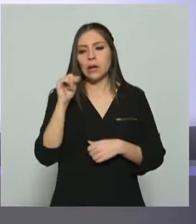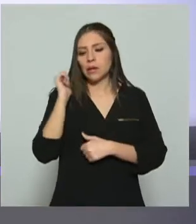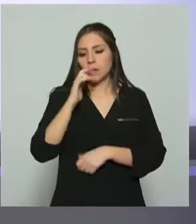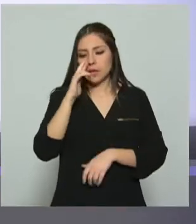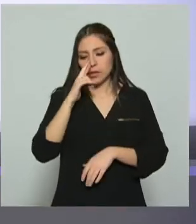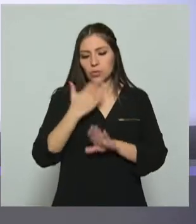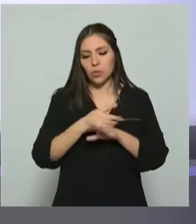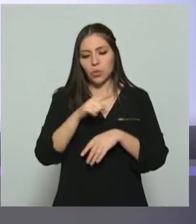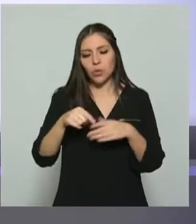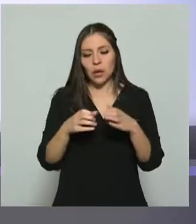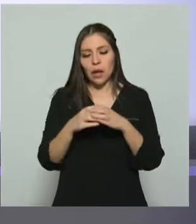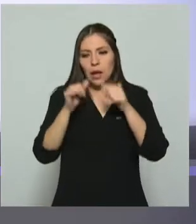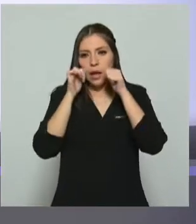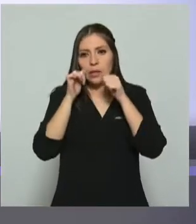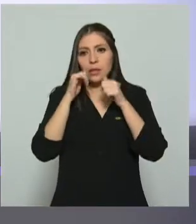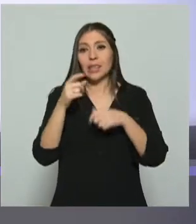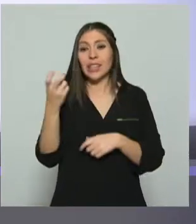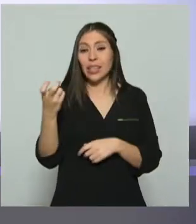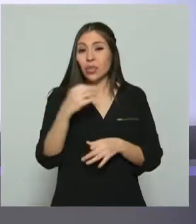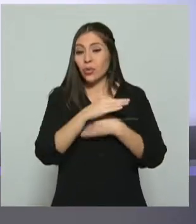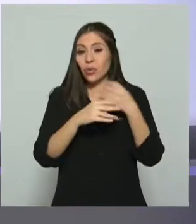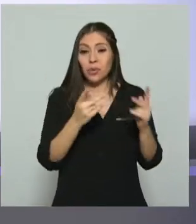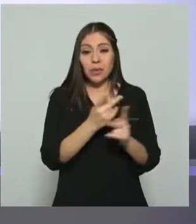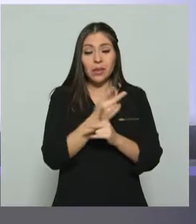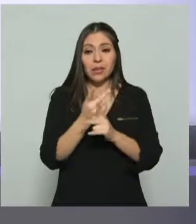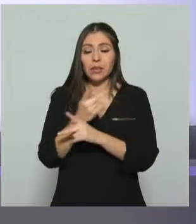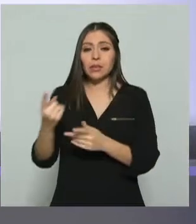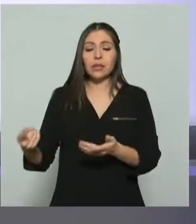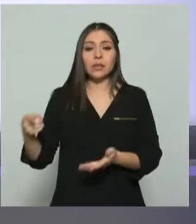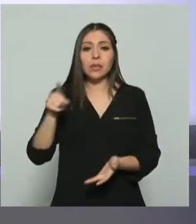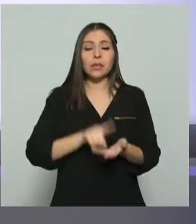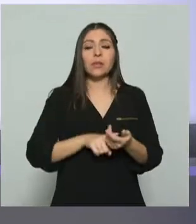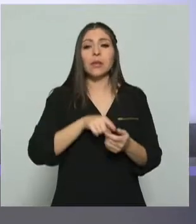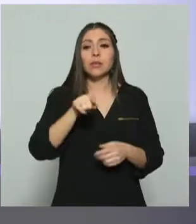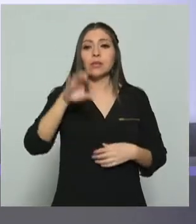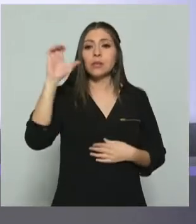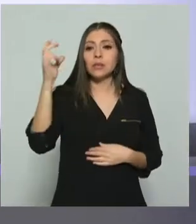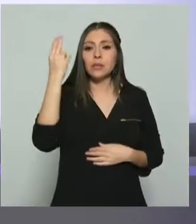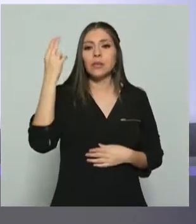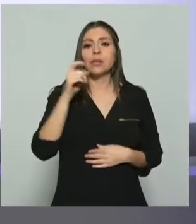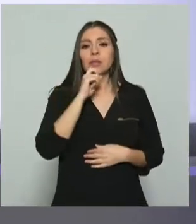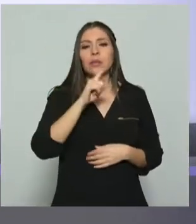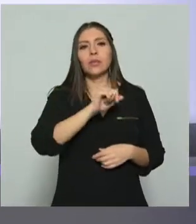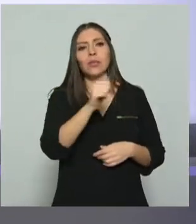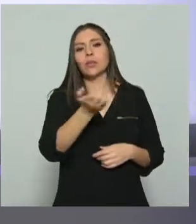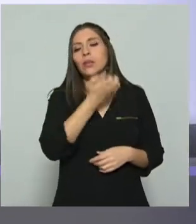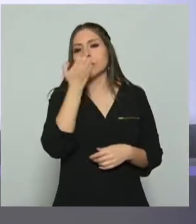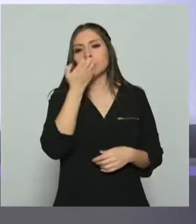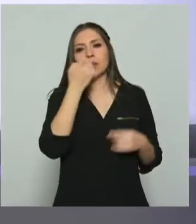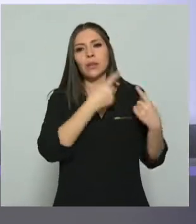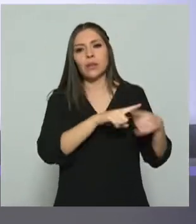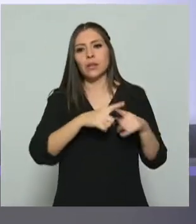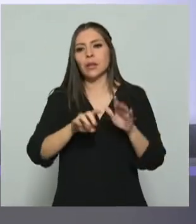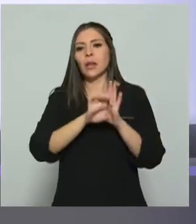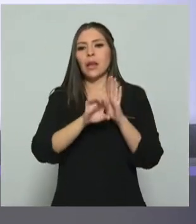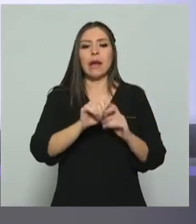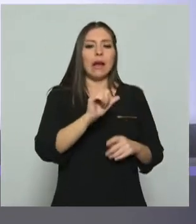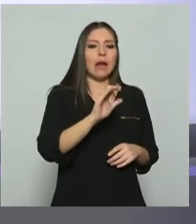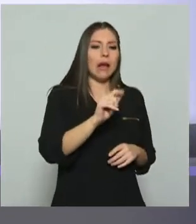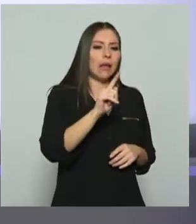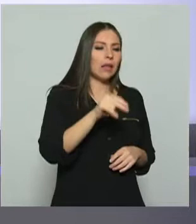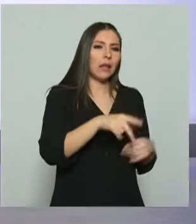está ocurriendo al interior de Ciudad Universitaria y otras facultades como Acatlán, etcétera, etcétera, etcétera.